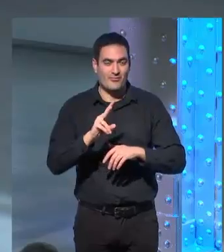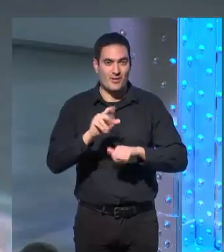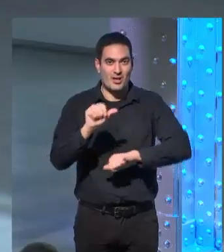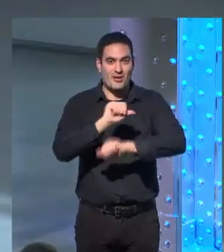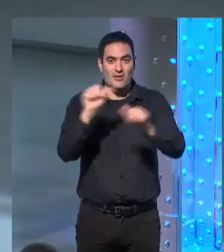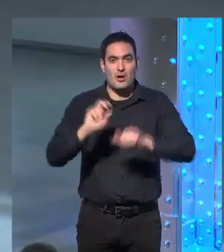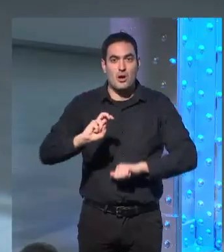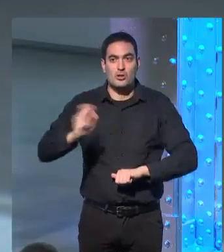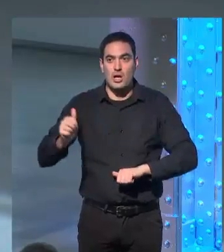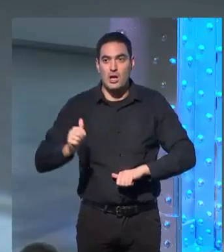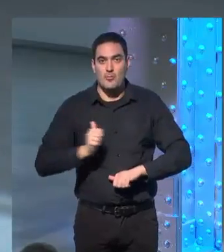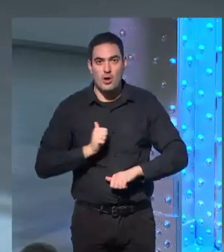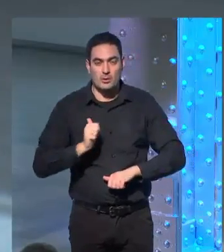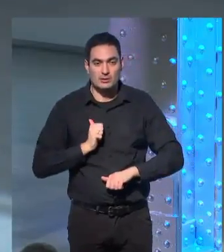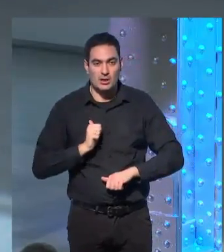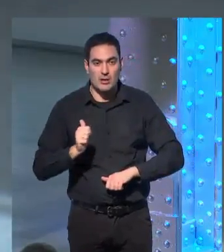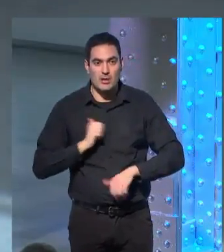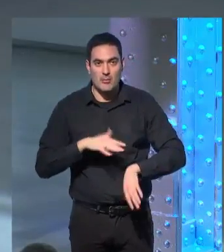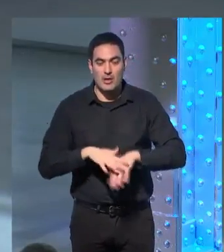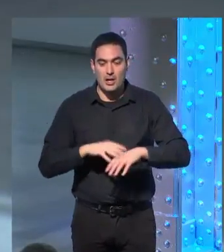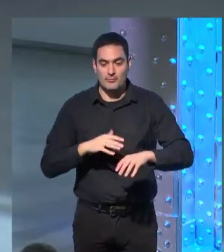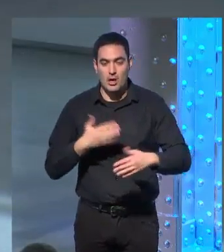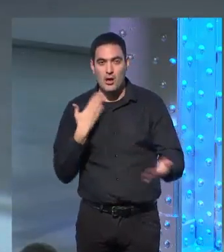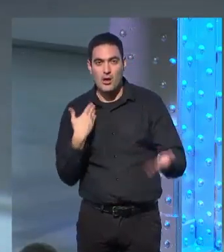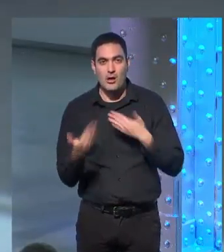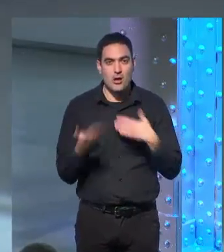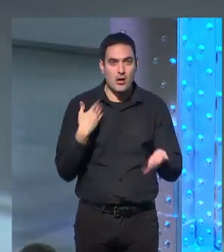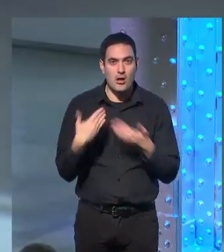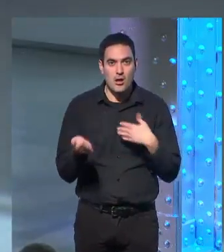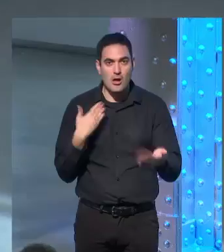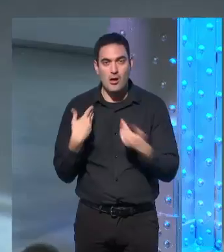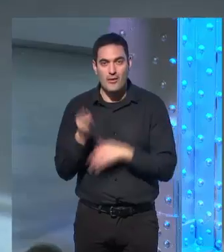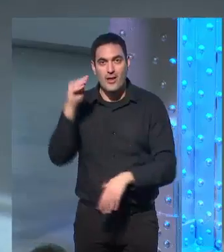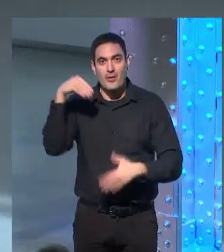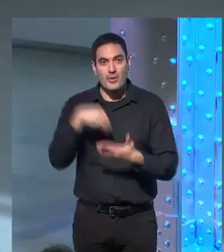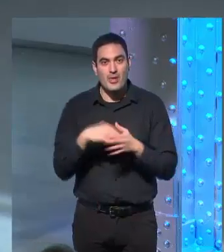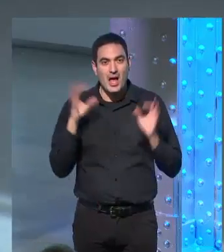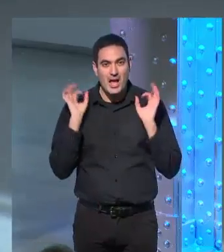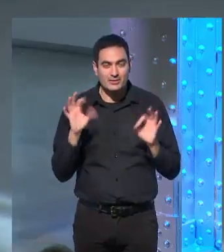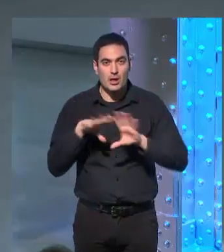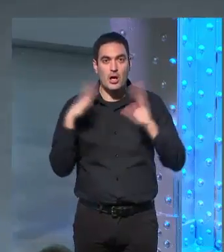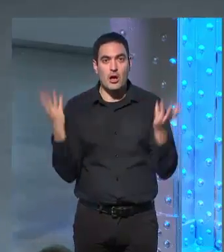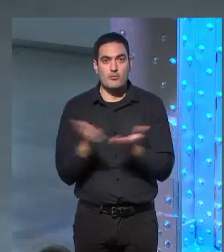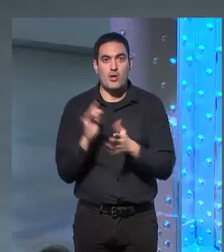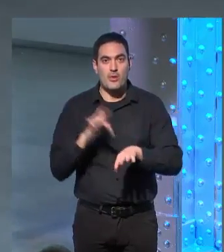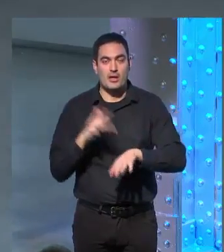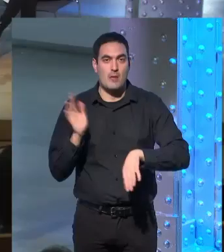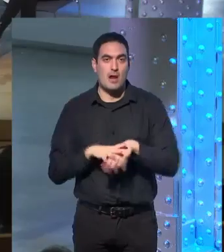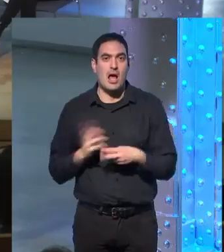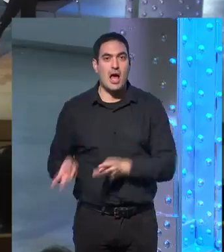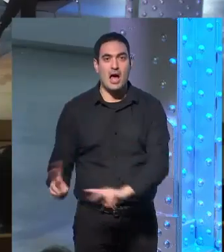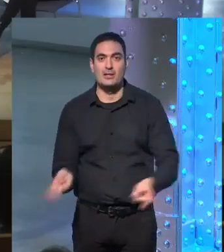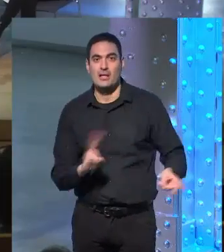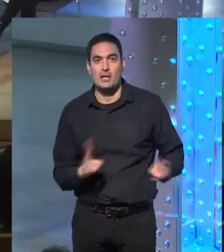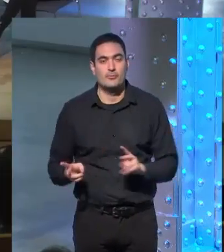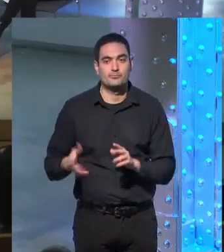siempre les digo, aprovechar todo para trasladar conversaciones con vuestros hijos sobre ese mundo digital, ¿no? Ser proactivos, claro, entiendo, total. ¿no? En ese sentido. Poner